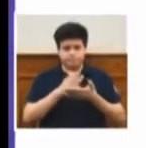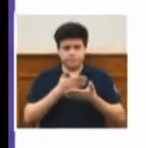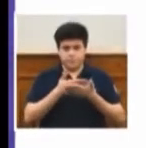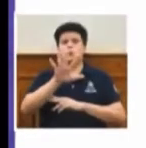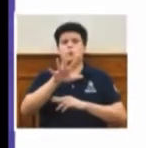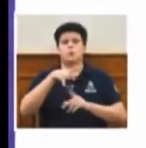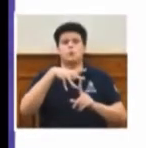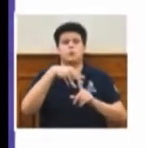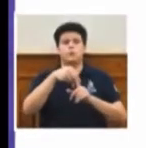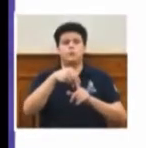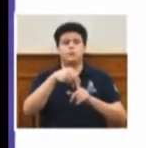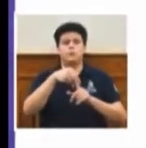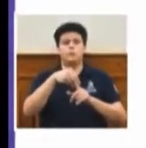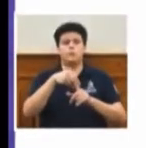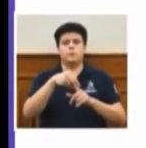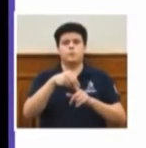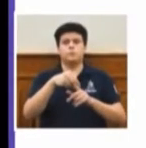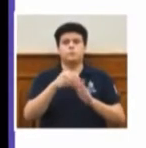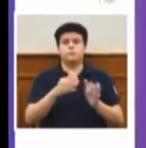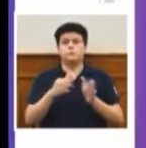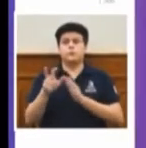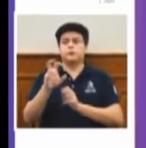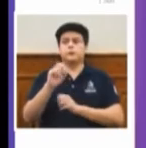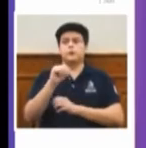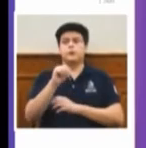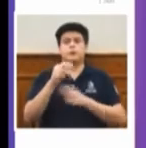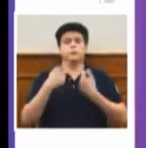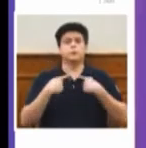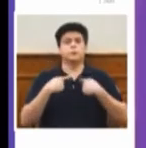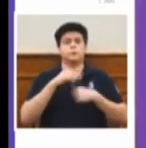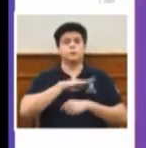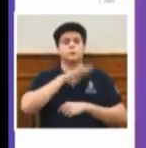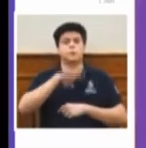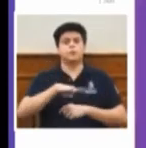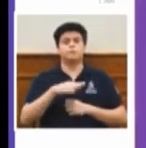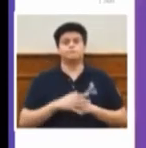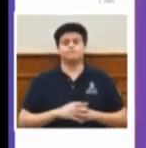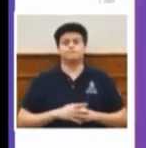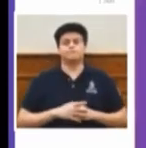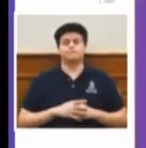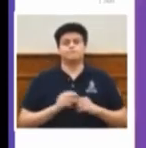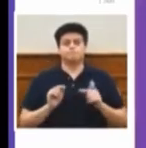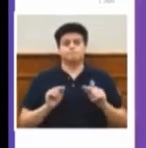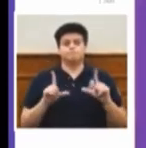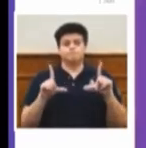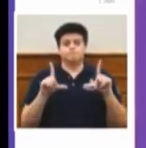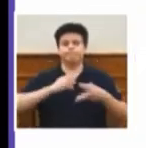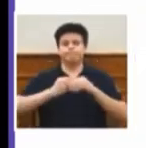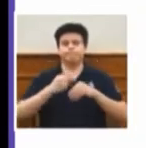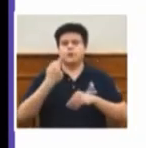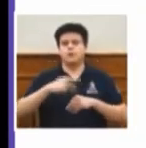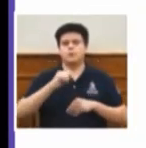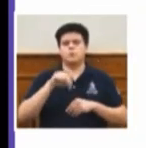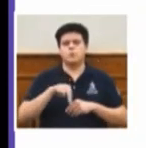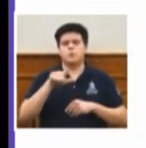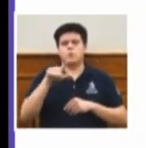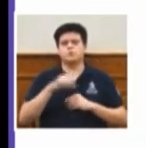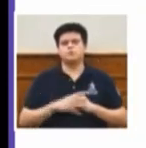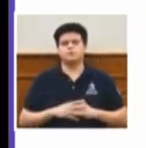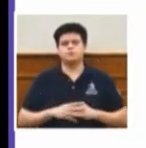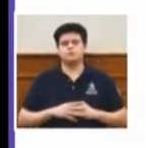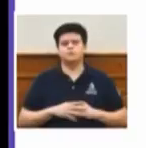contagio fue de 805 personas 1.078 hospitalizados 244 intubados y 39